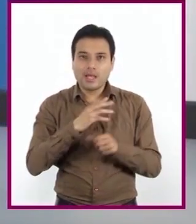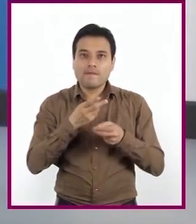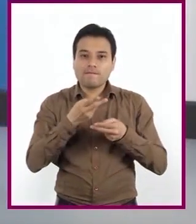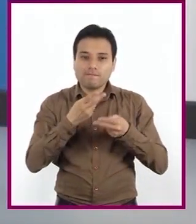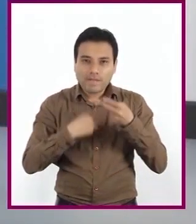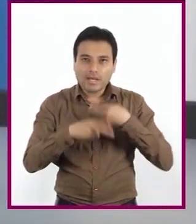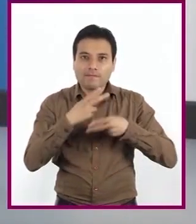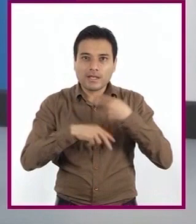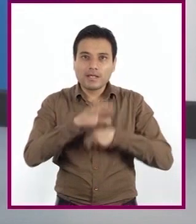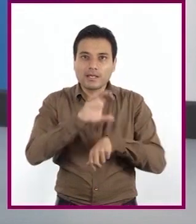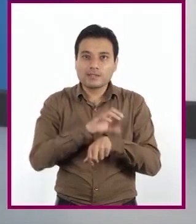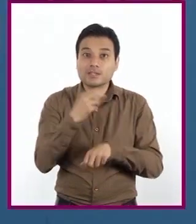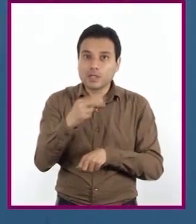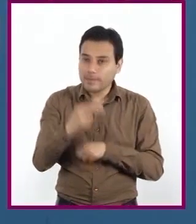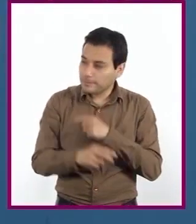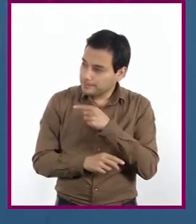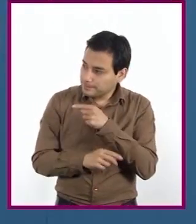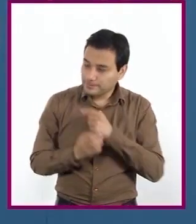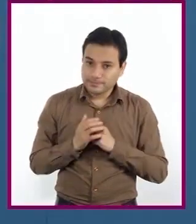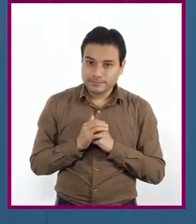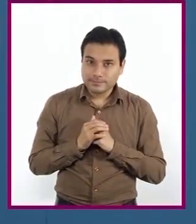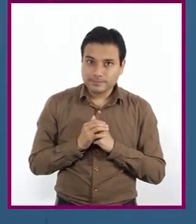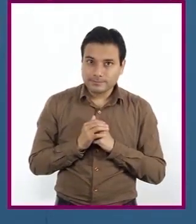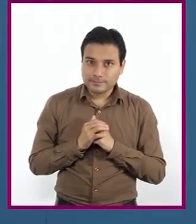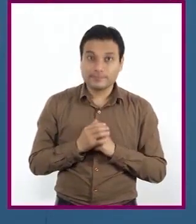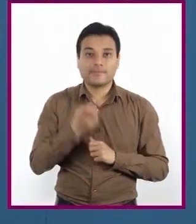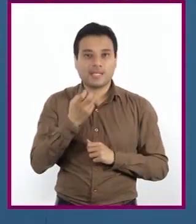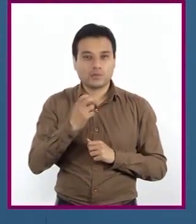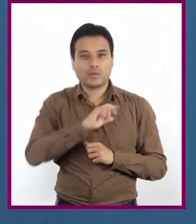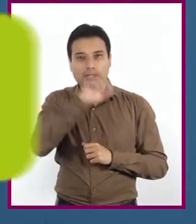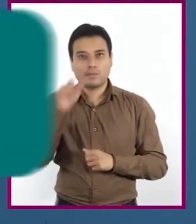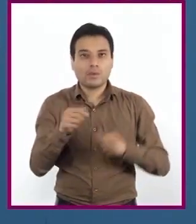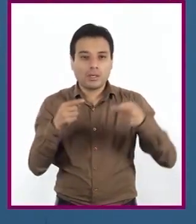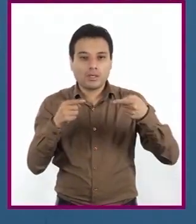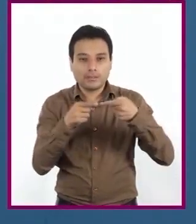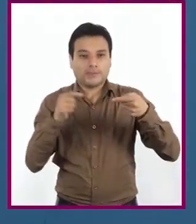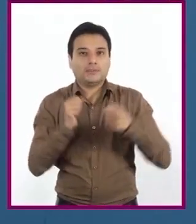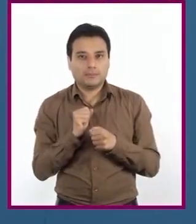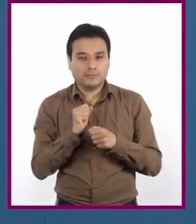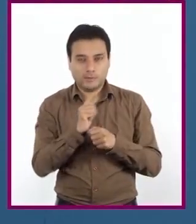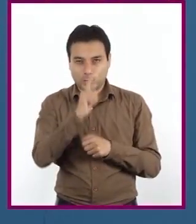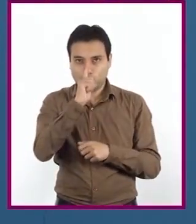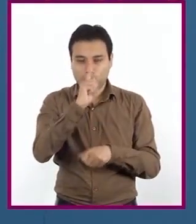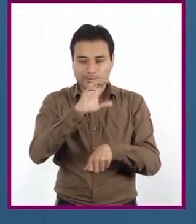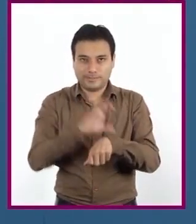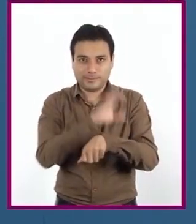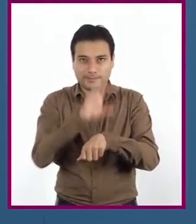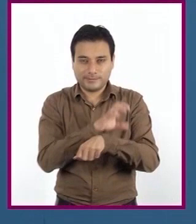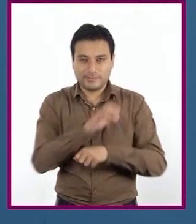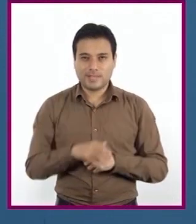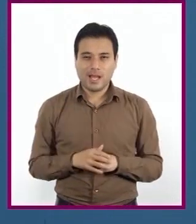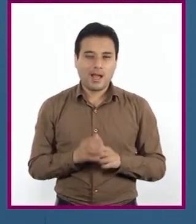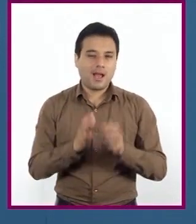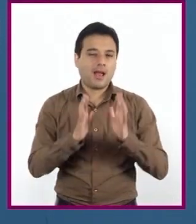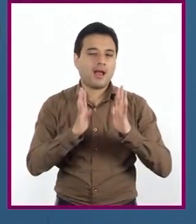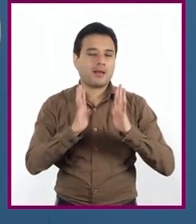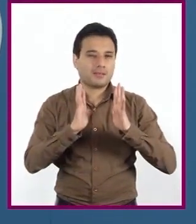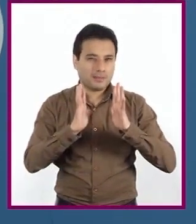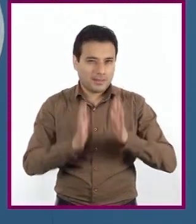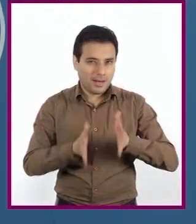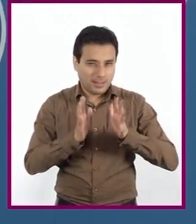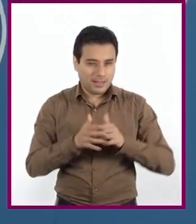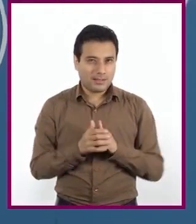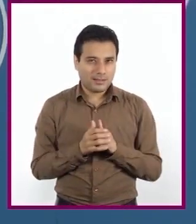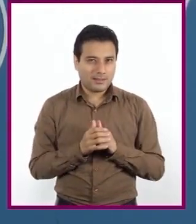se conoce como electroestática. Gracias por la explicación, maestra. ¿Quiere usted decir que en este caso